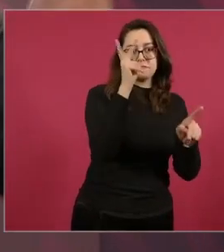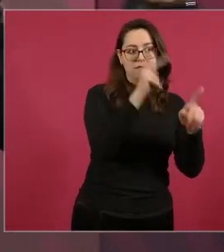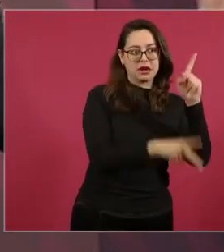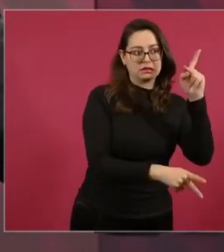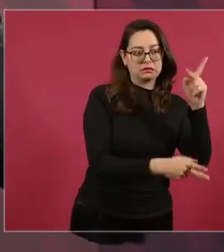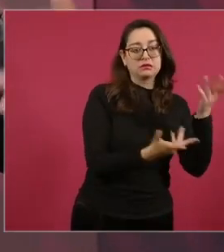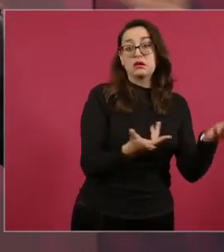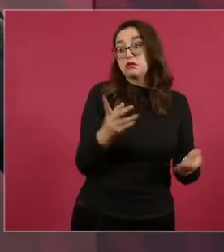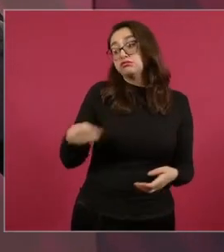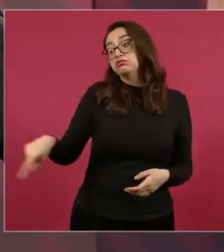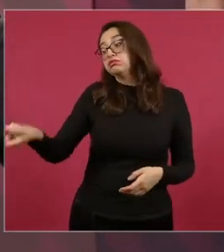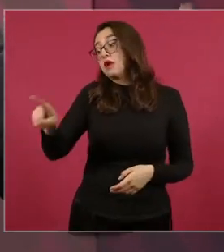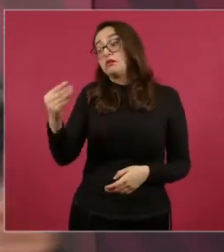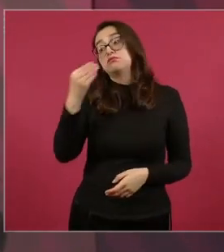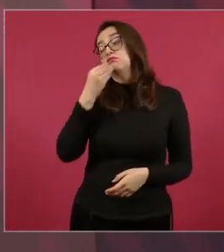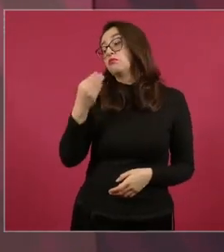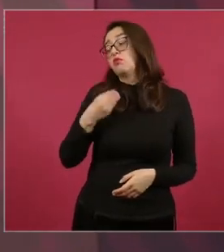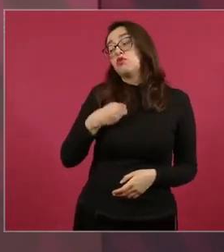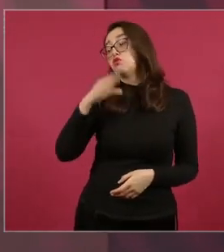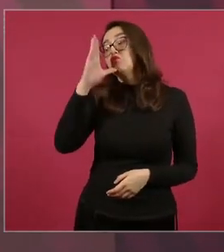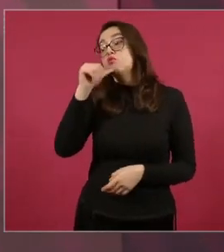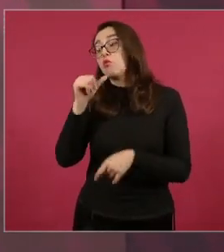que se busque la vida como pueda?